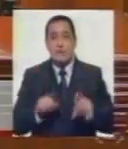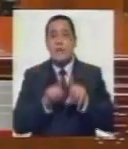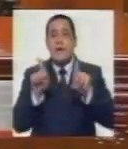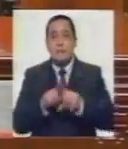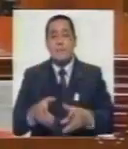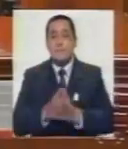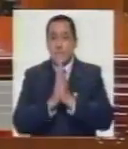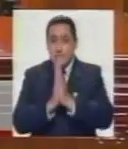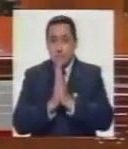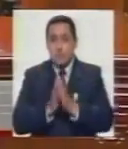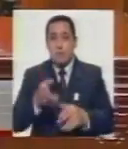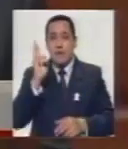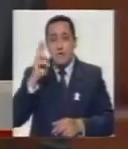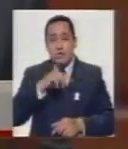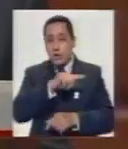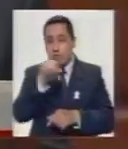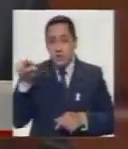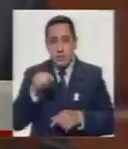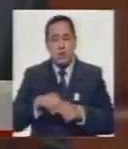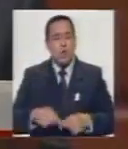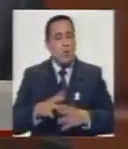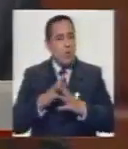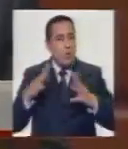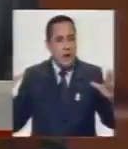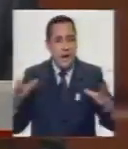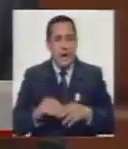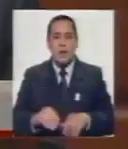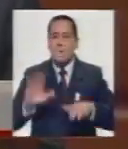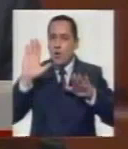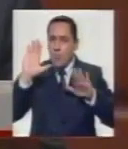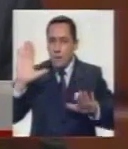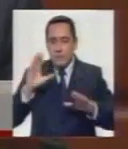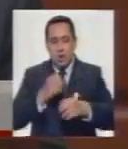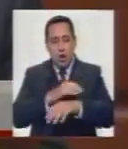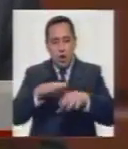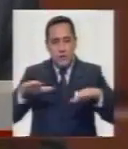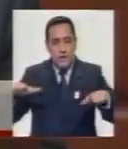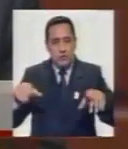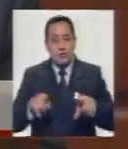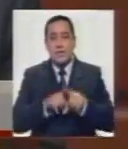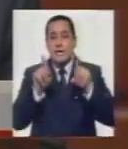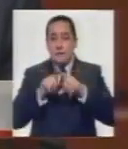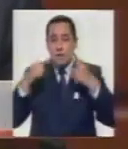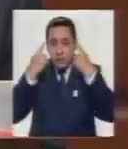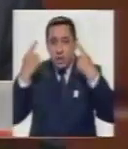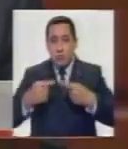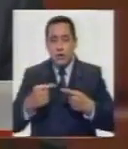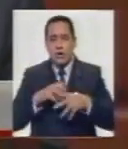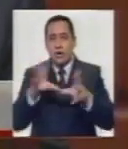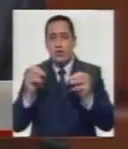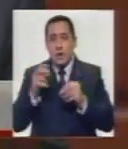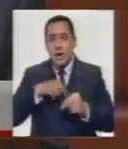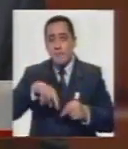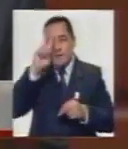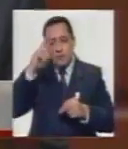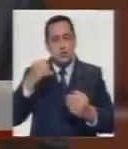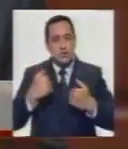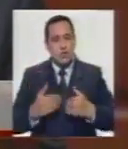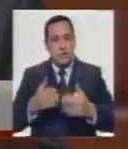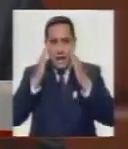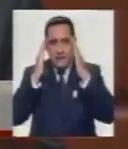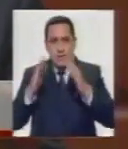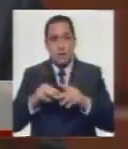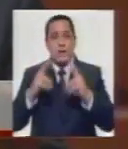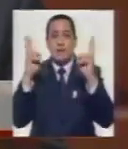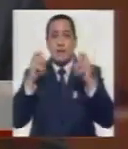Exigimos a los maestros un gran compromiso para con nuestros estudiantes y las metas que como país nos planteamos